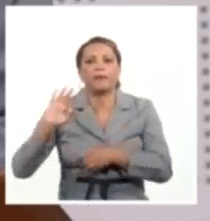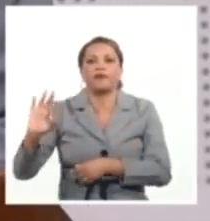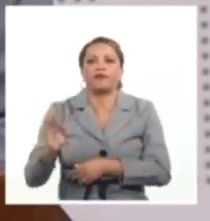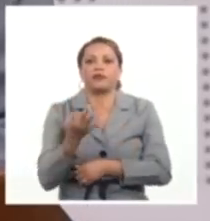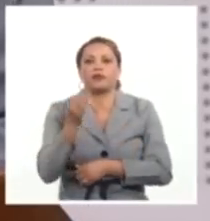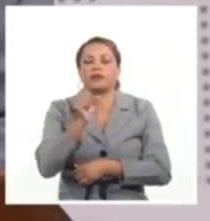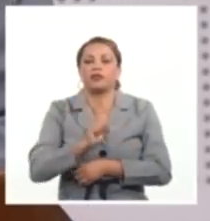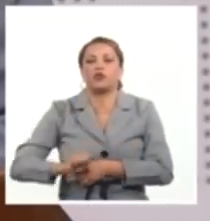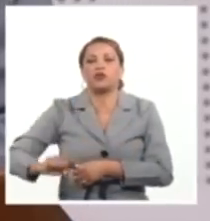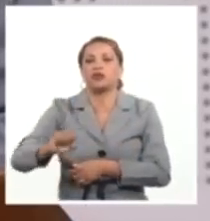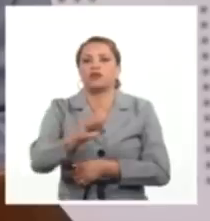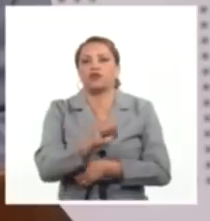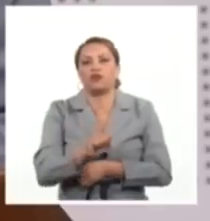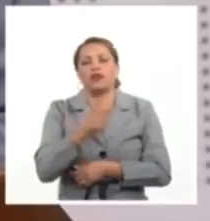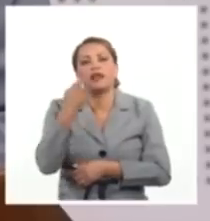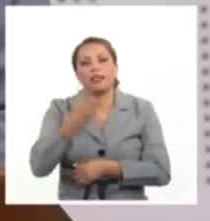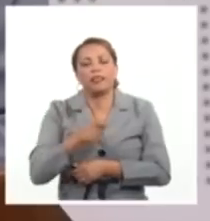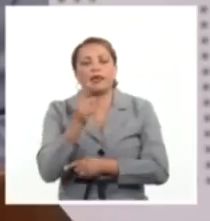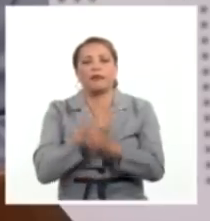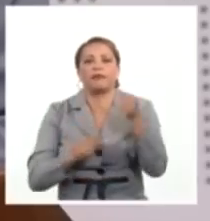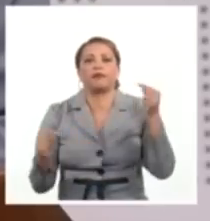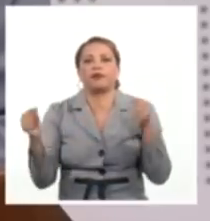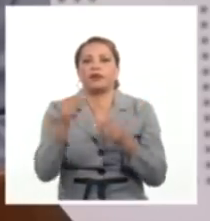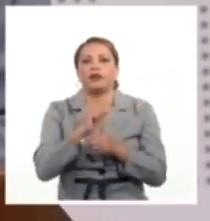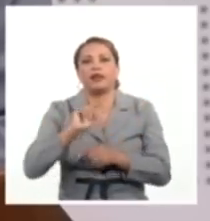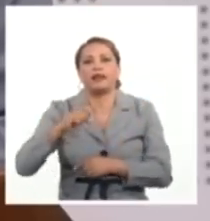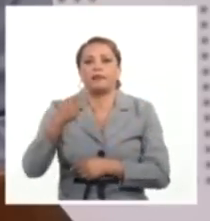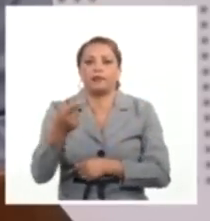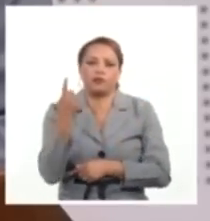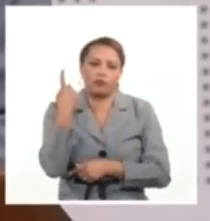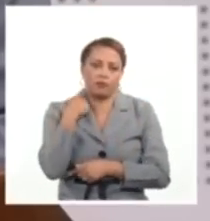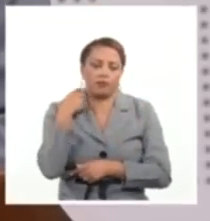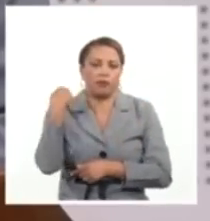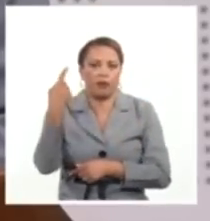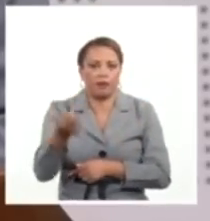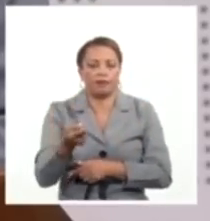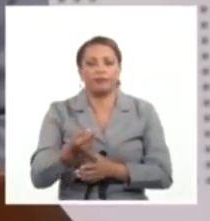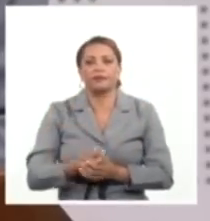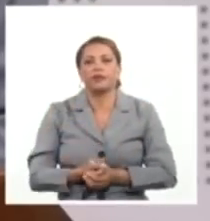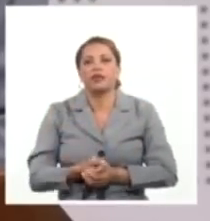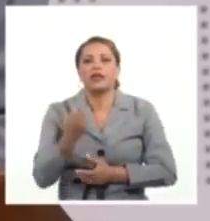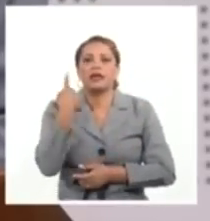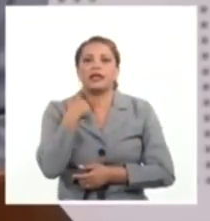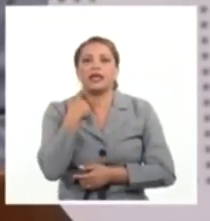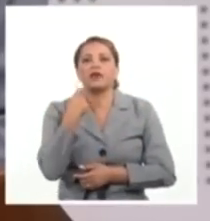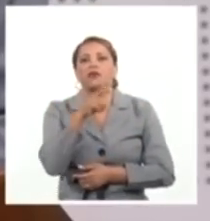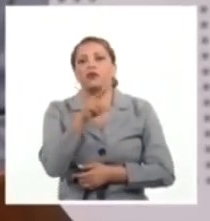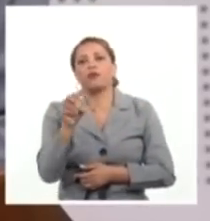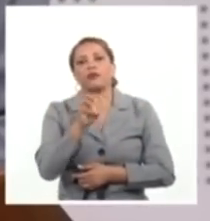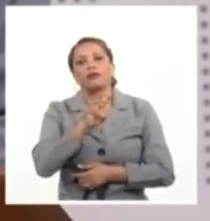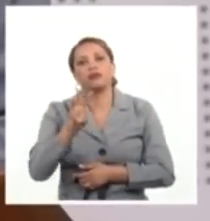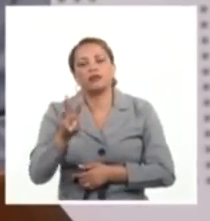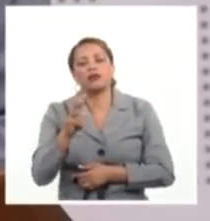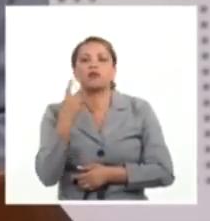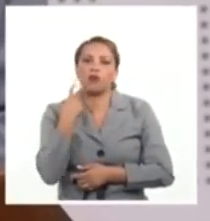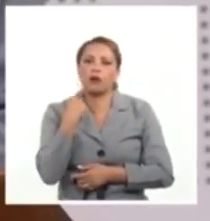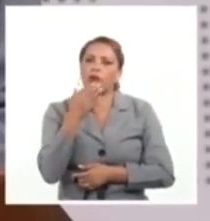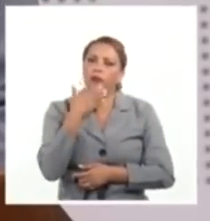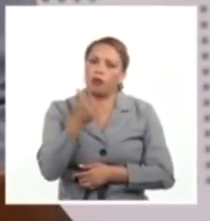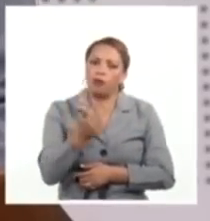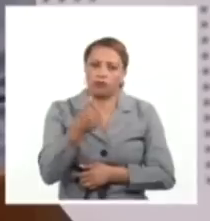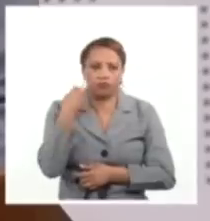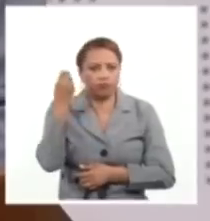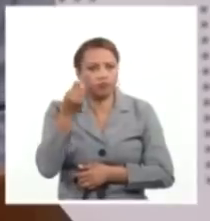la sociedad y deben priorizarse el próximo año. El 2023 debe ser un año mejor,